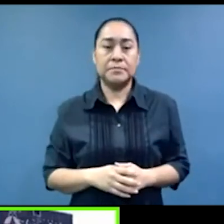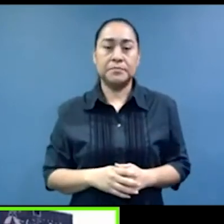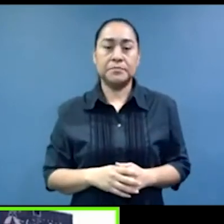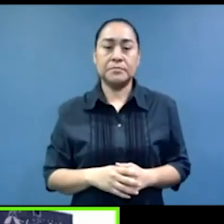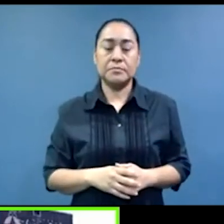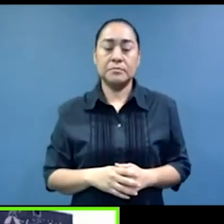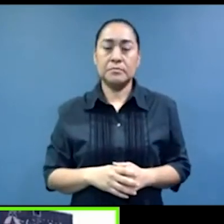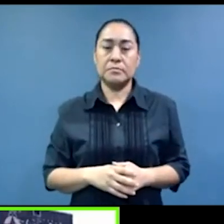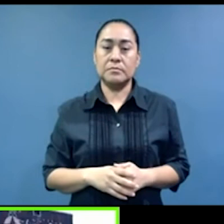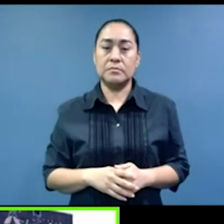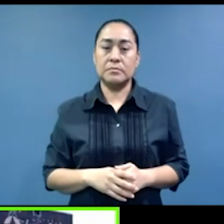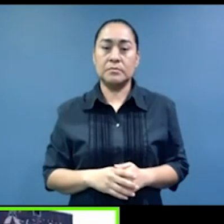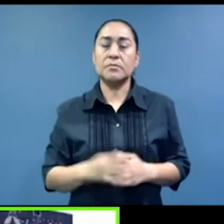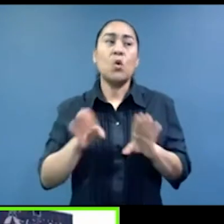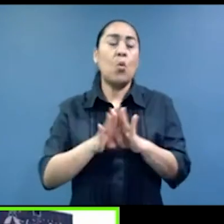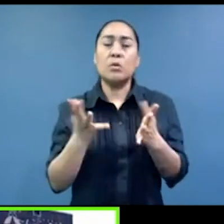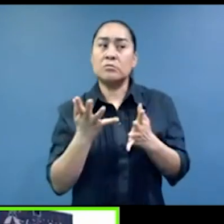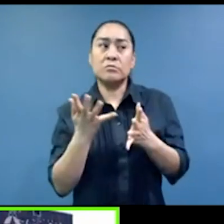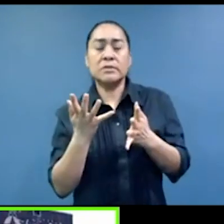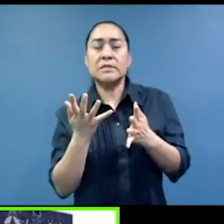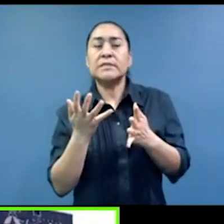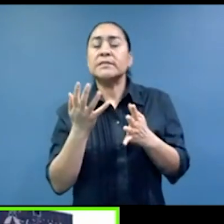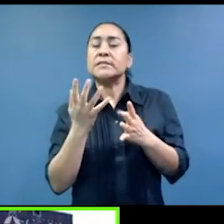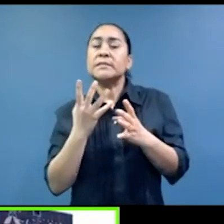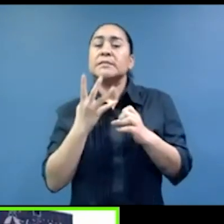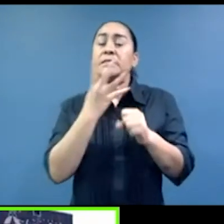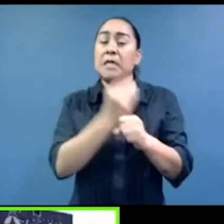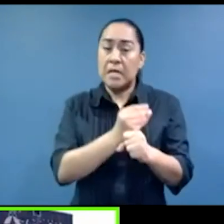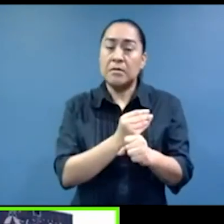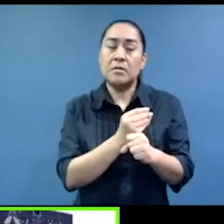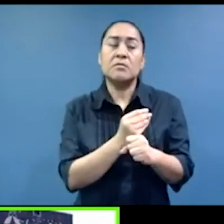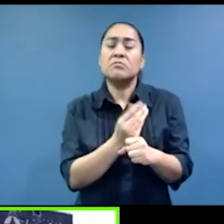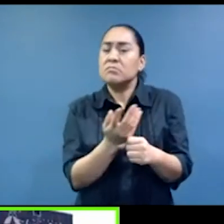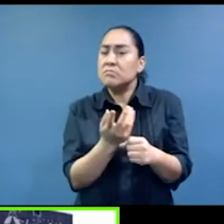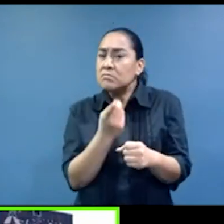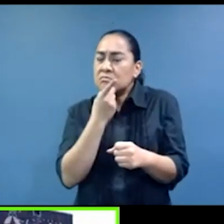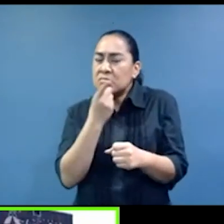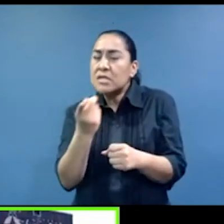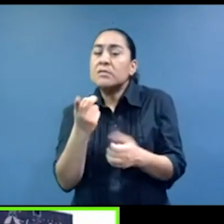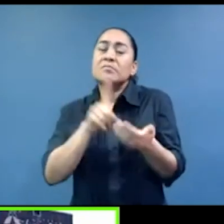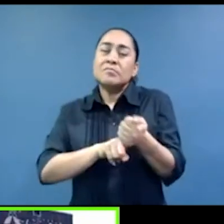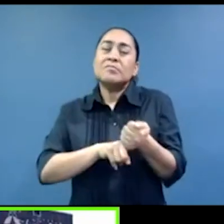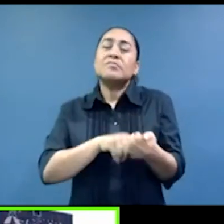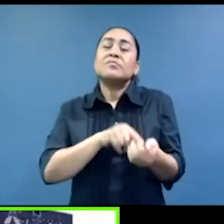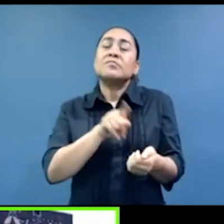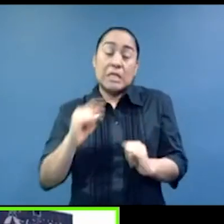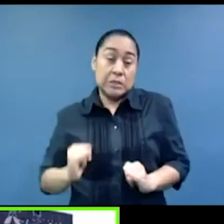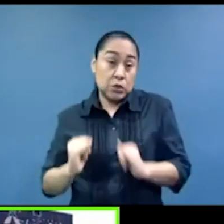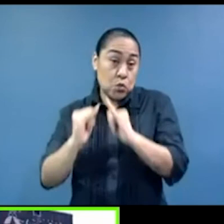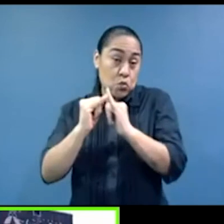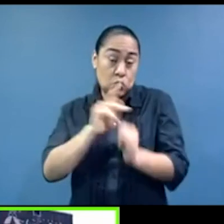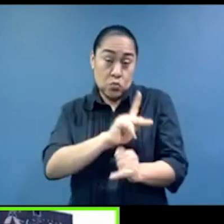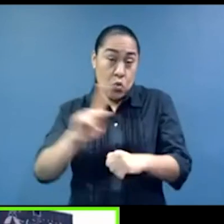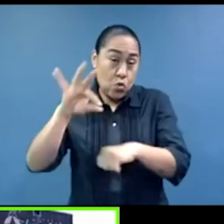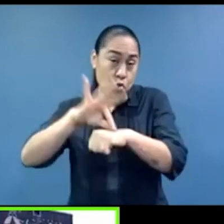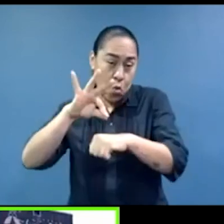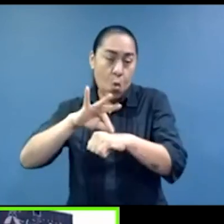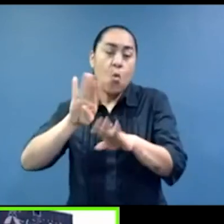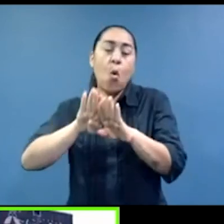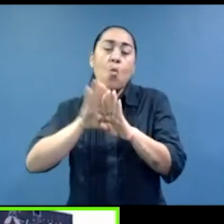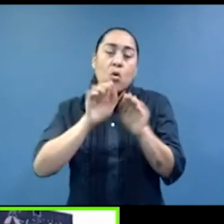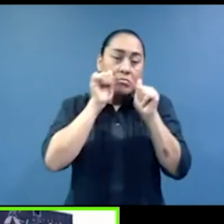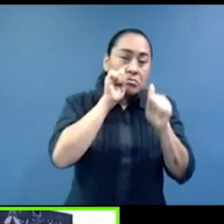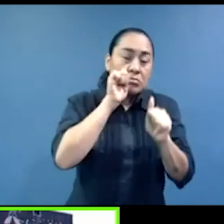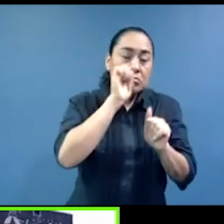vaya, de reparación, le condena la violencia obstétrica institucionalizada. Y yo sé que es otro tema de este reporte, pero